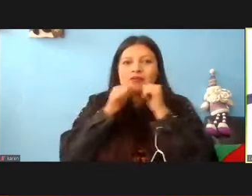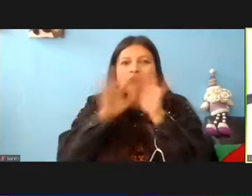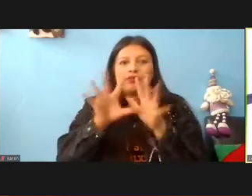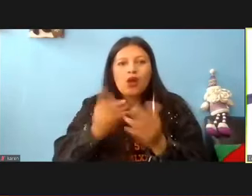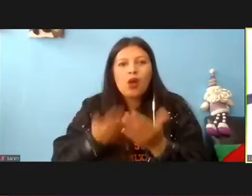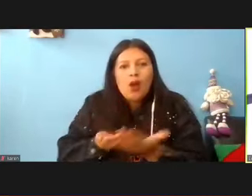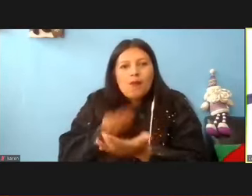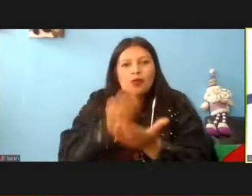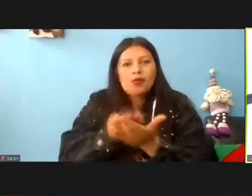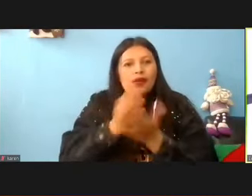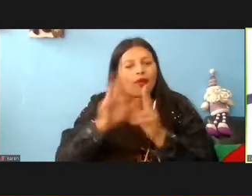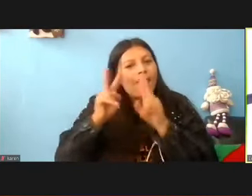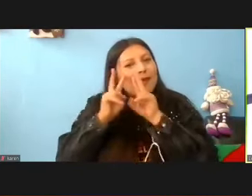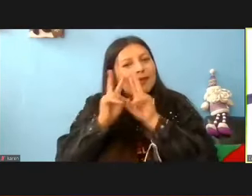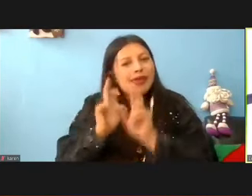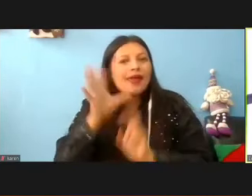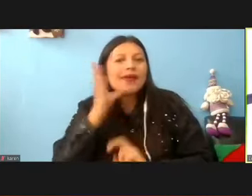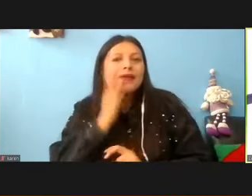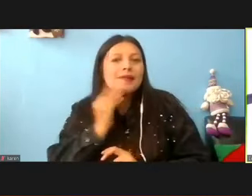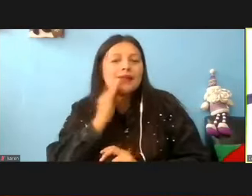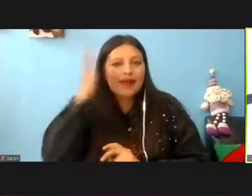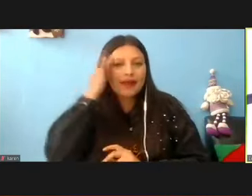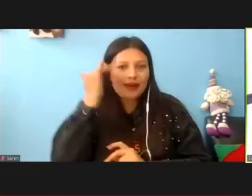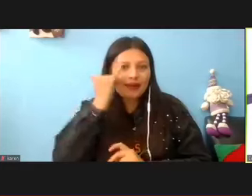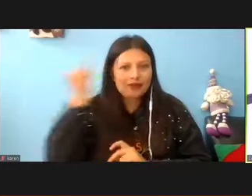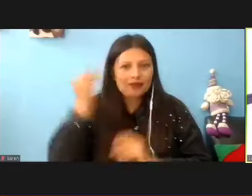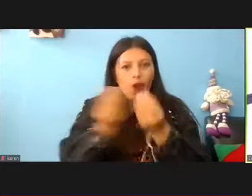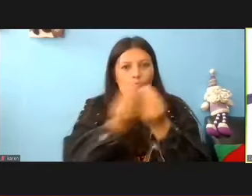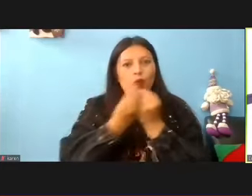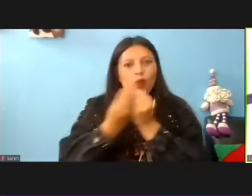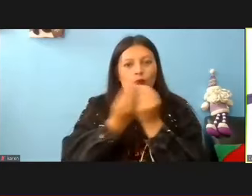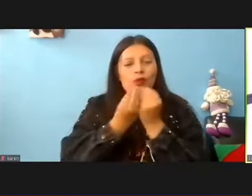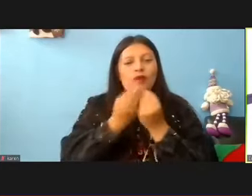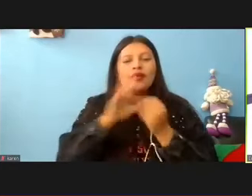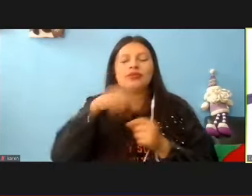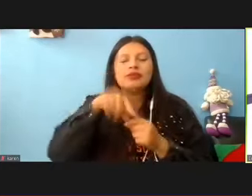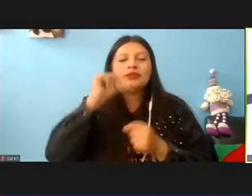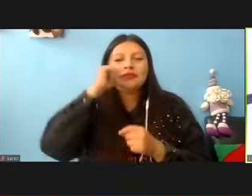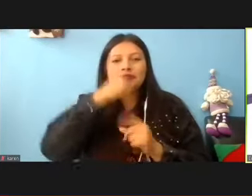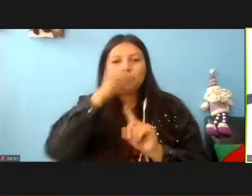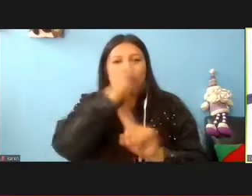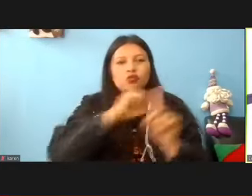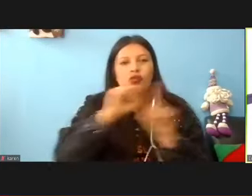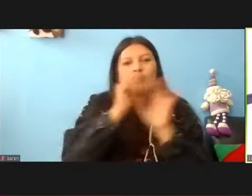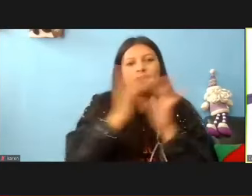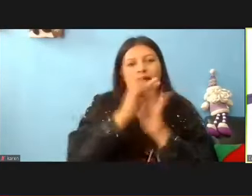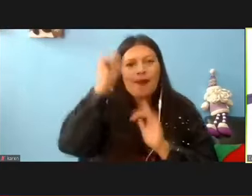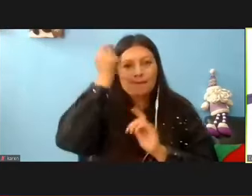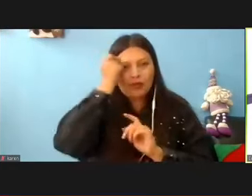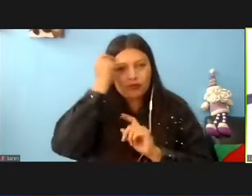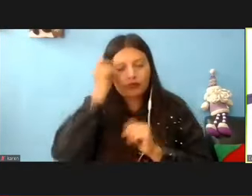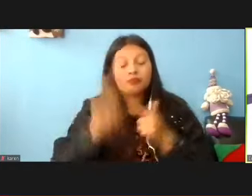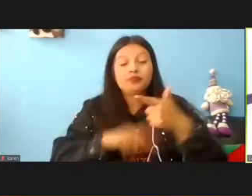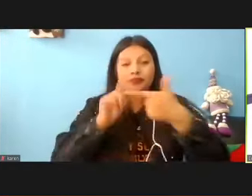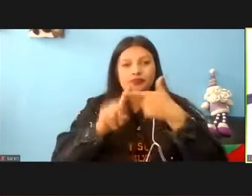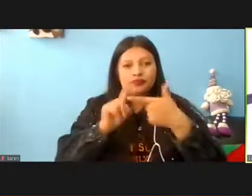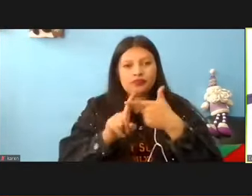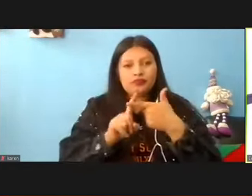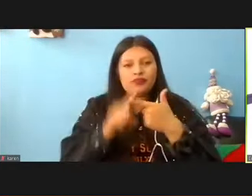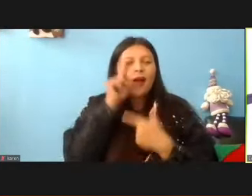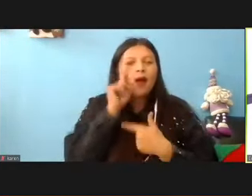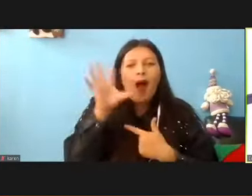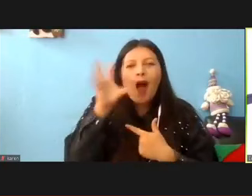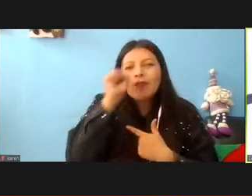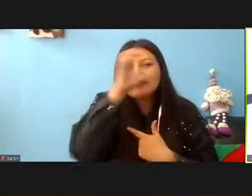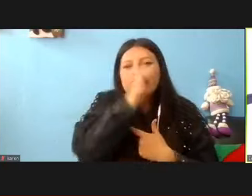de la investigación y experiencias académicas de organizaciones de víctimas y sociales sobre memoria. Segundo, identificar